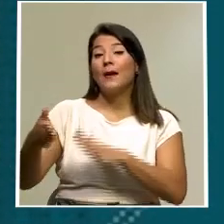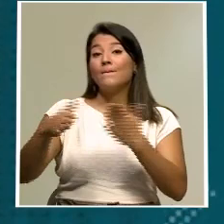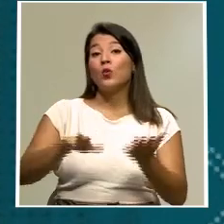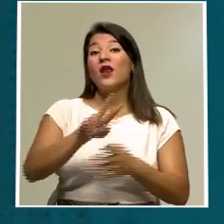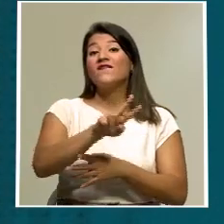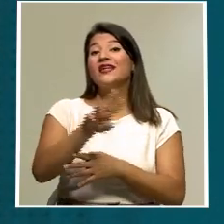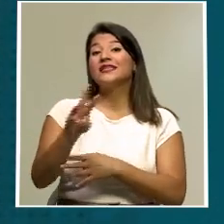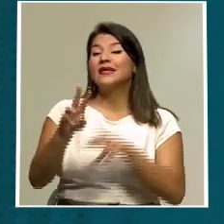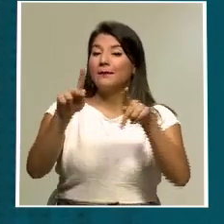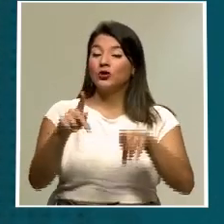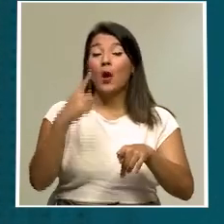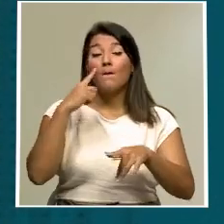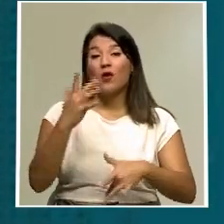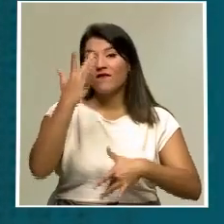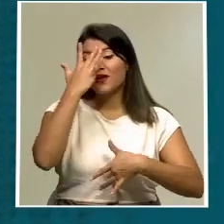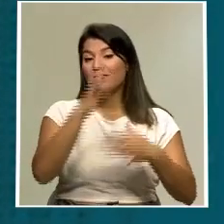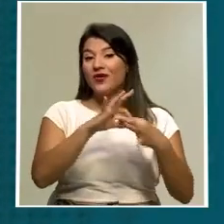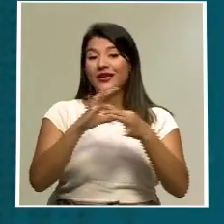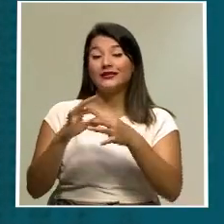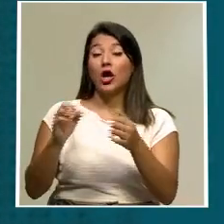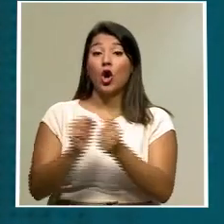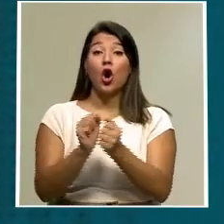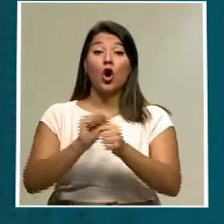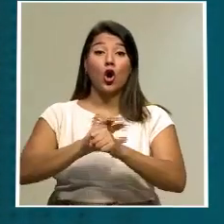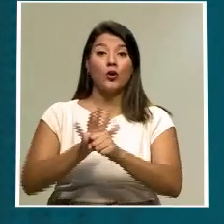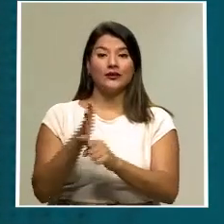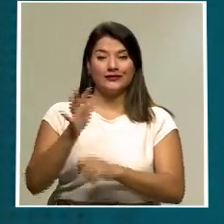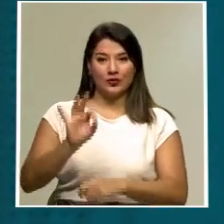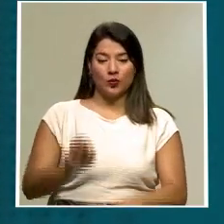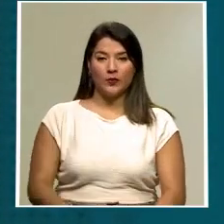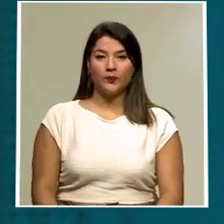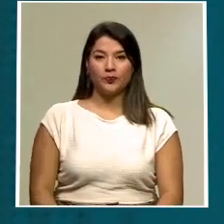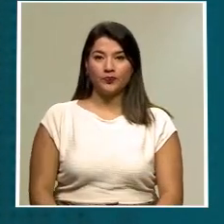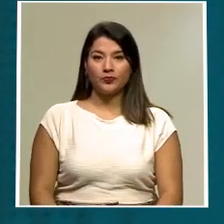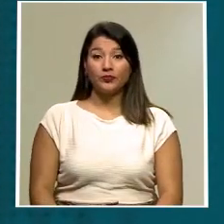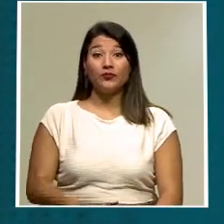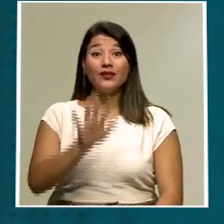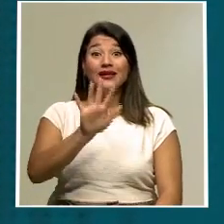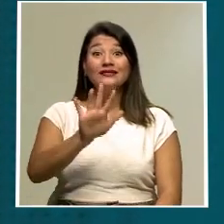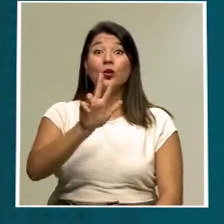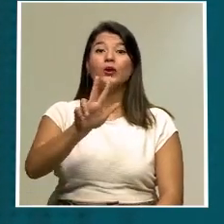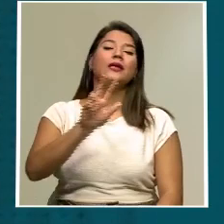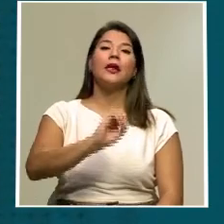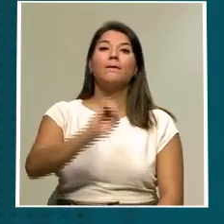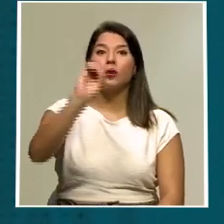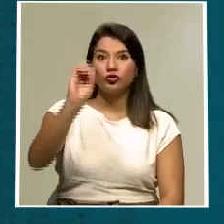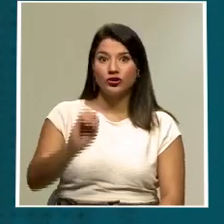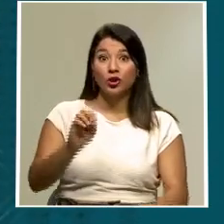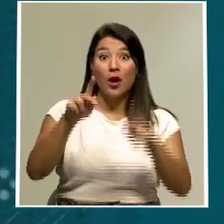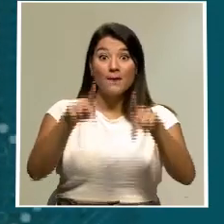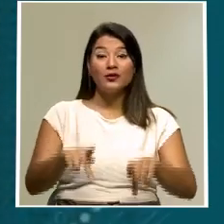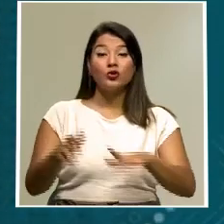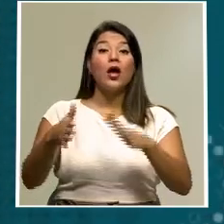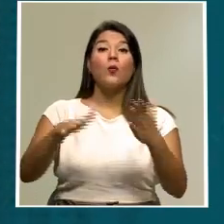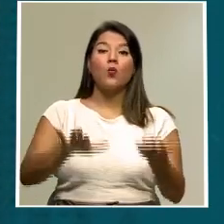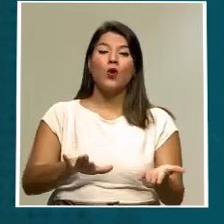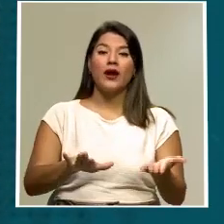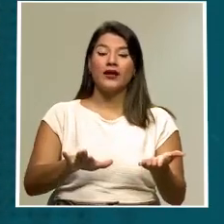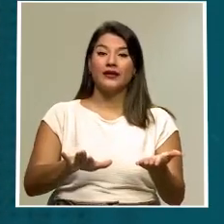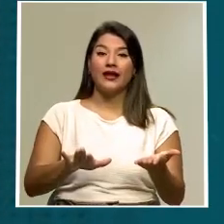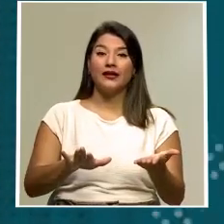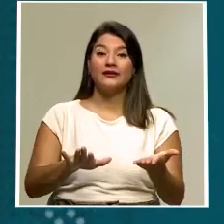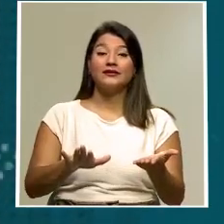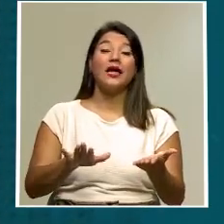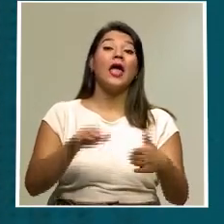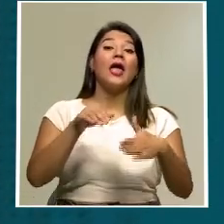por complicaciones relacionadas con la COVID-19. El 53% de estos fallecimientos se registraron en